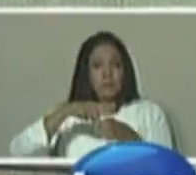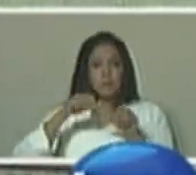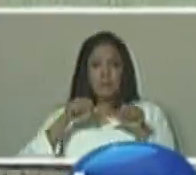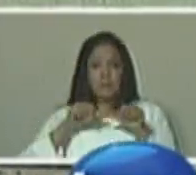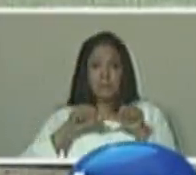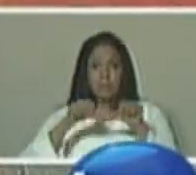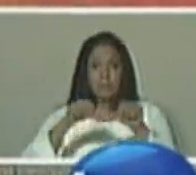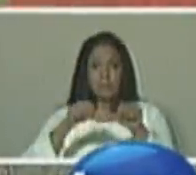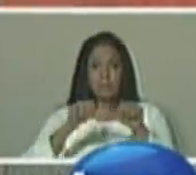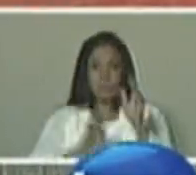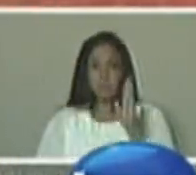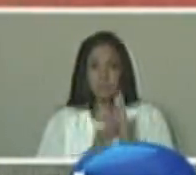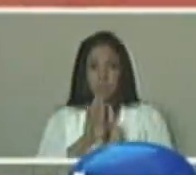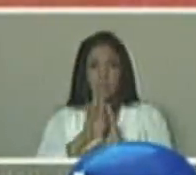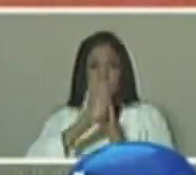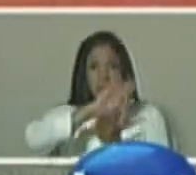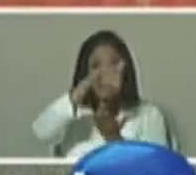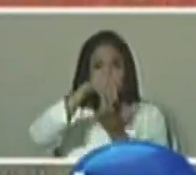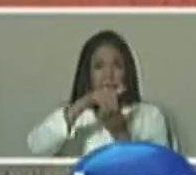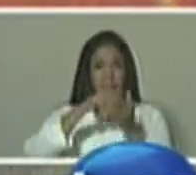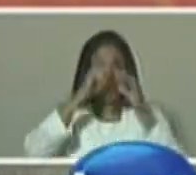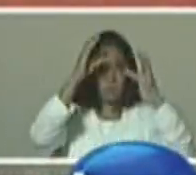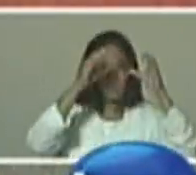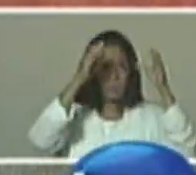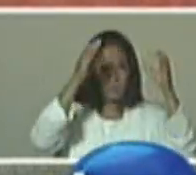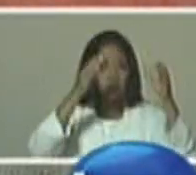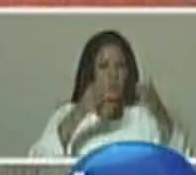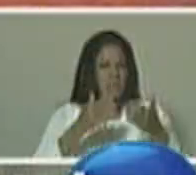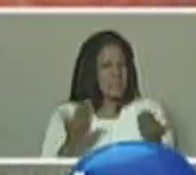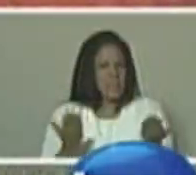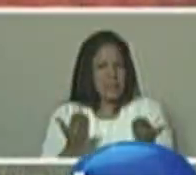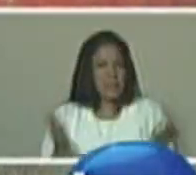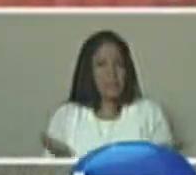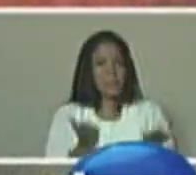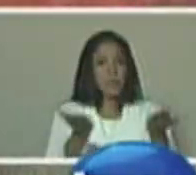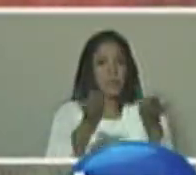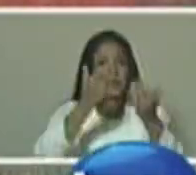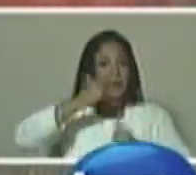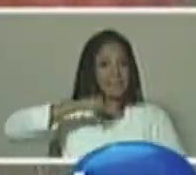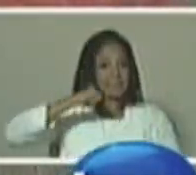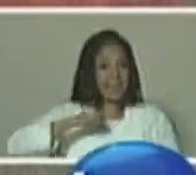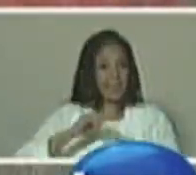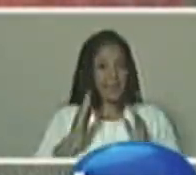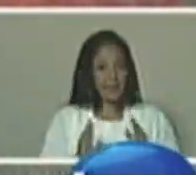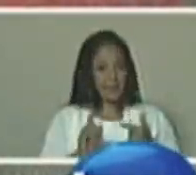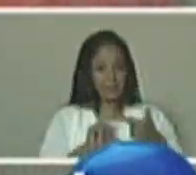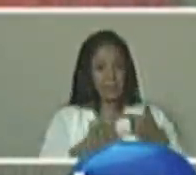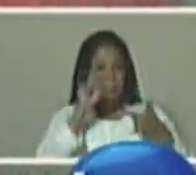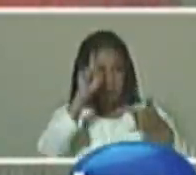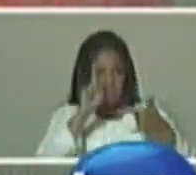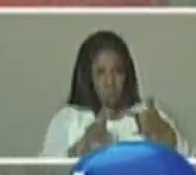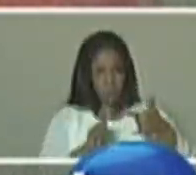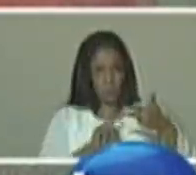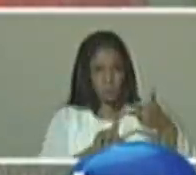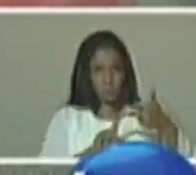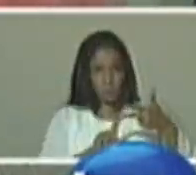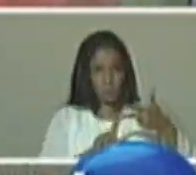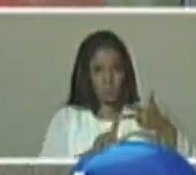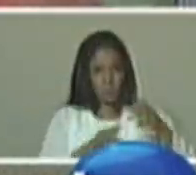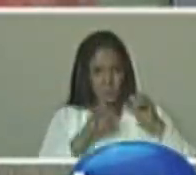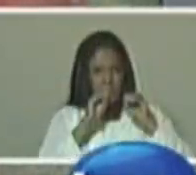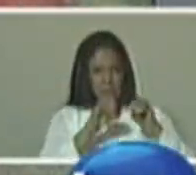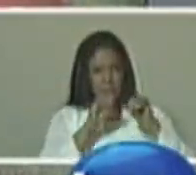adelante. En este centro cultural se va a promover las artes, la educación, enseñarle